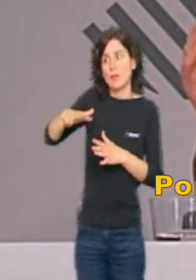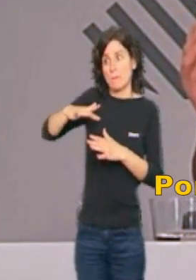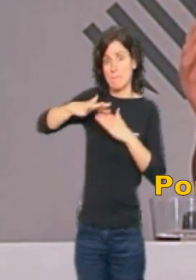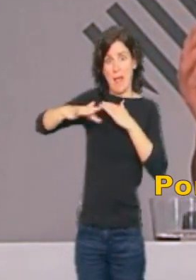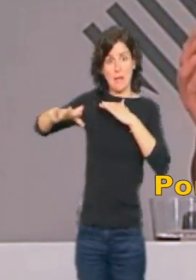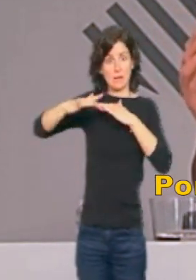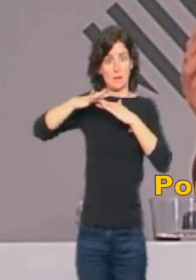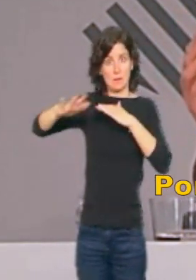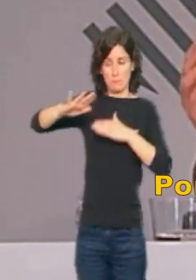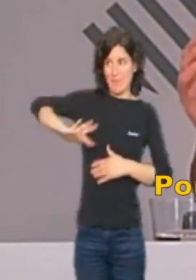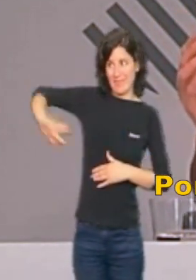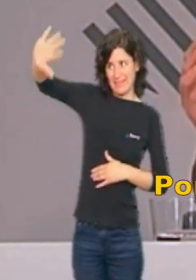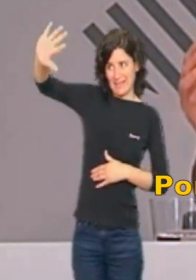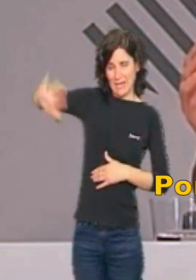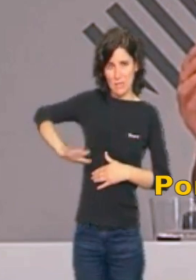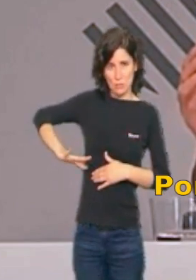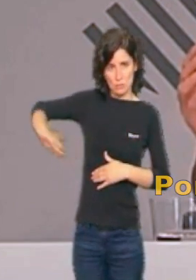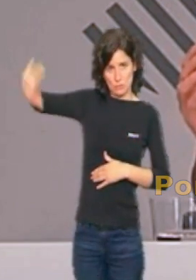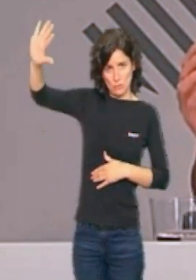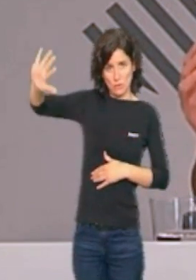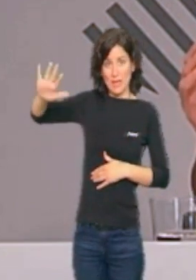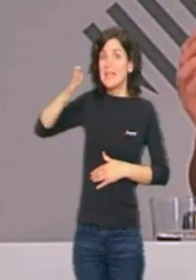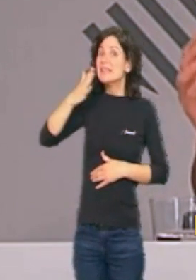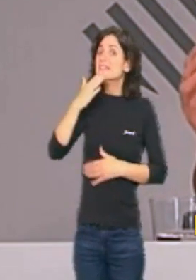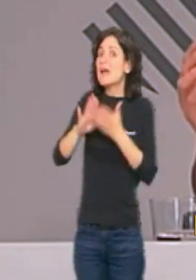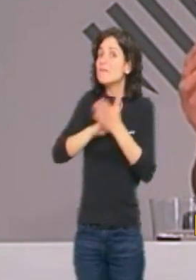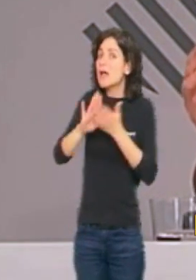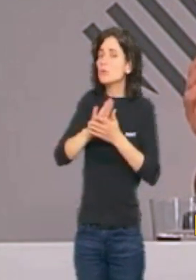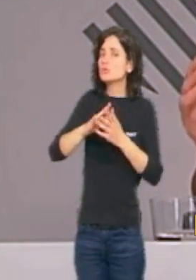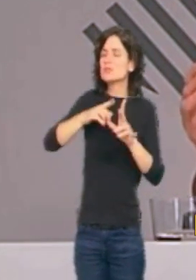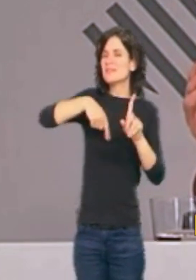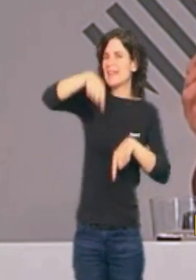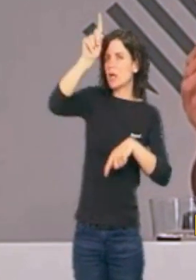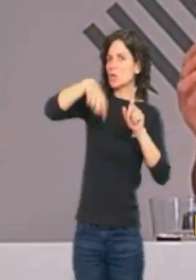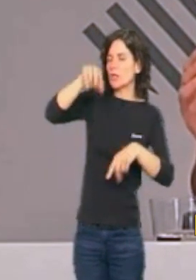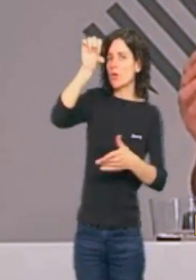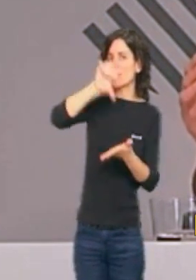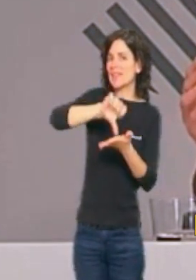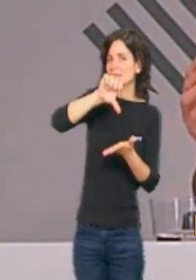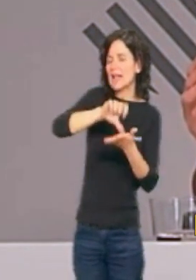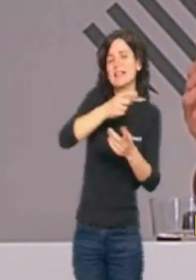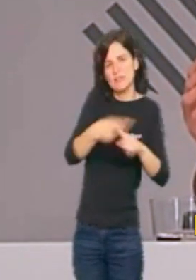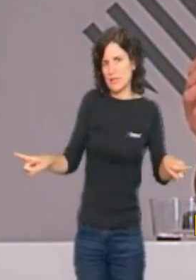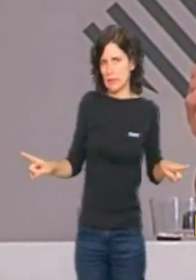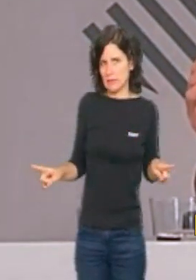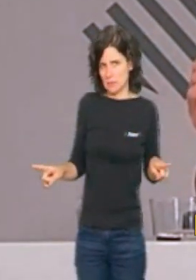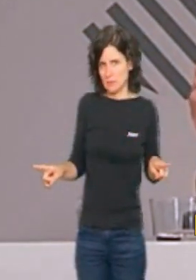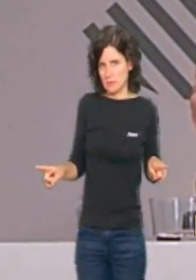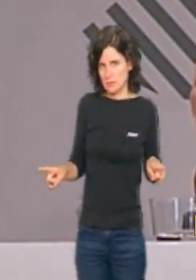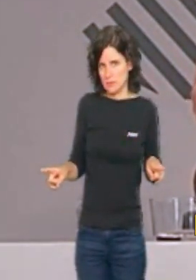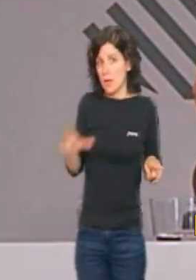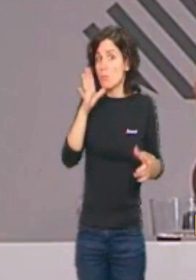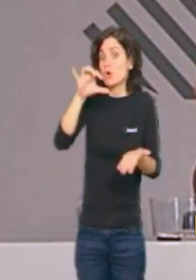está el mediterráneo es el corredor central porque pasa por el centro de españa